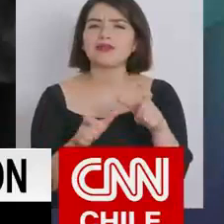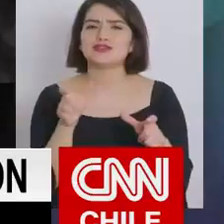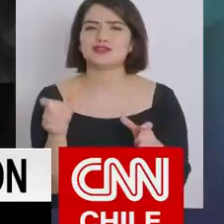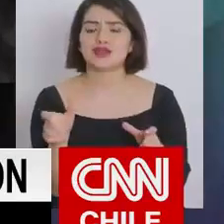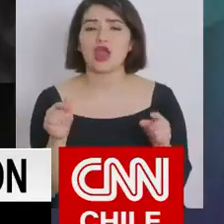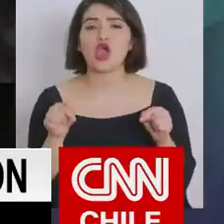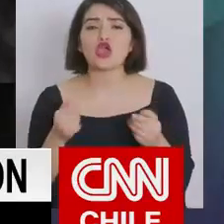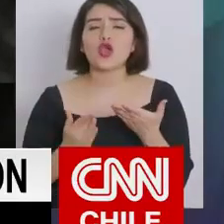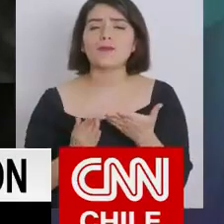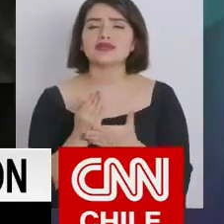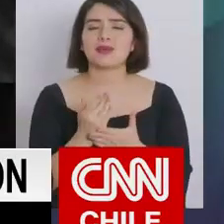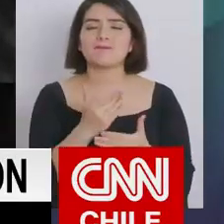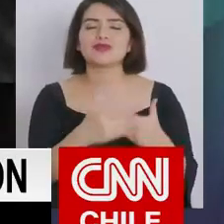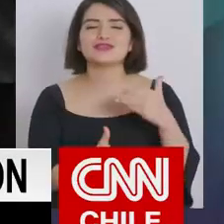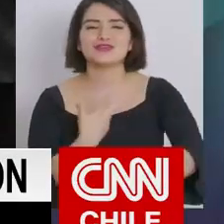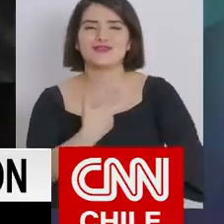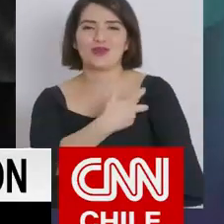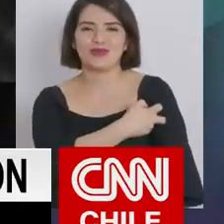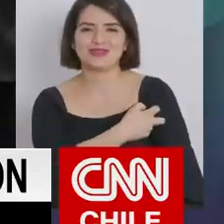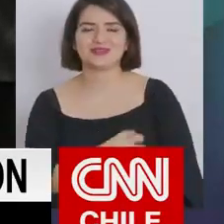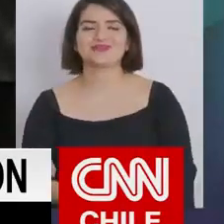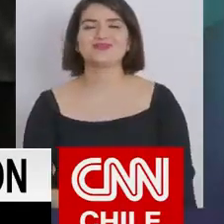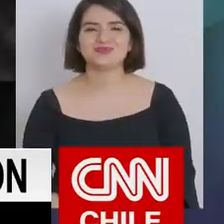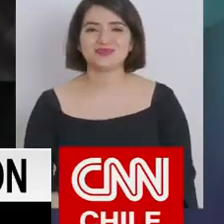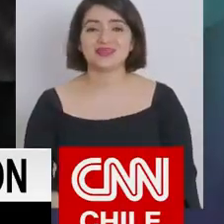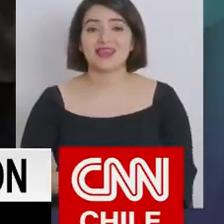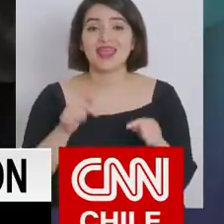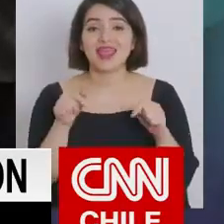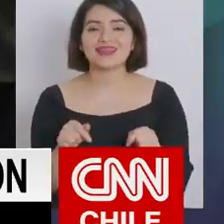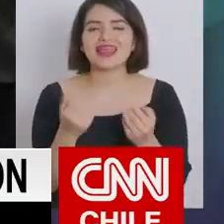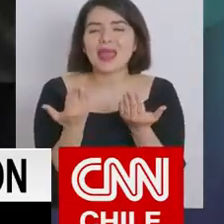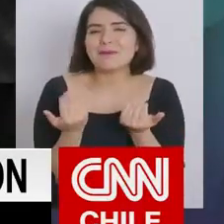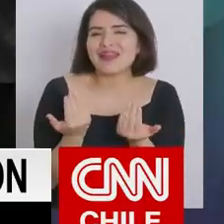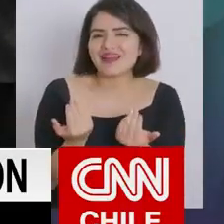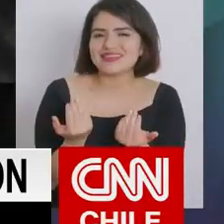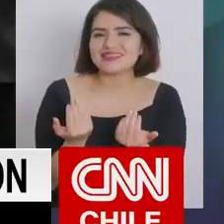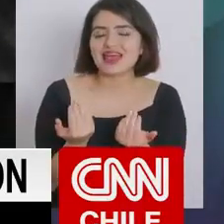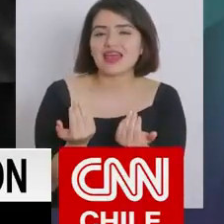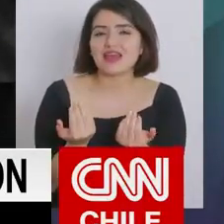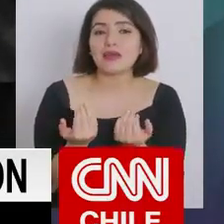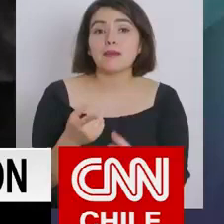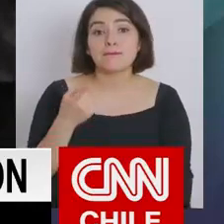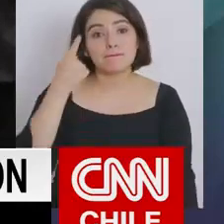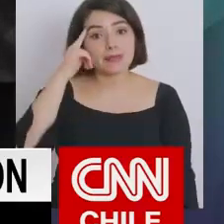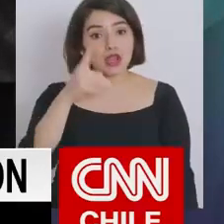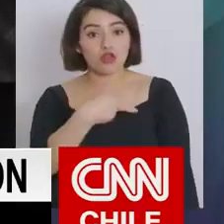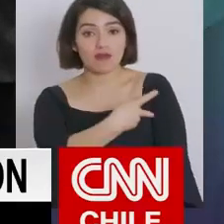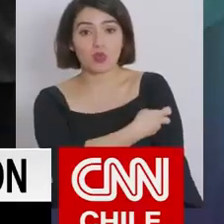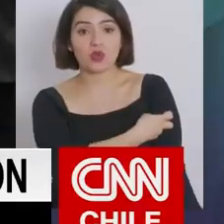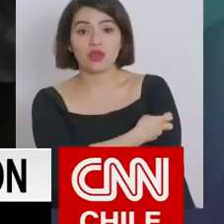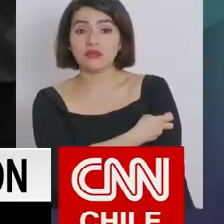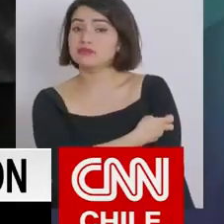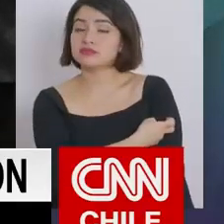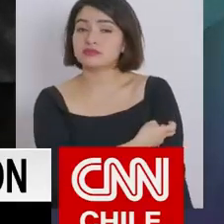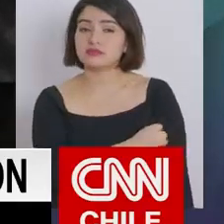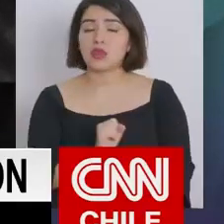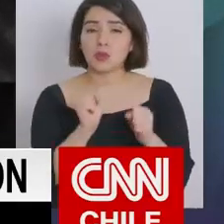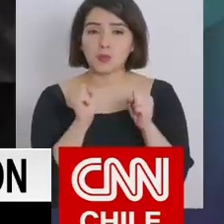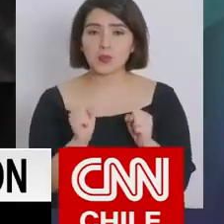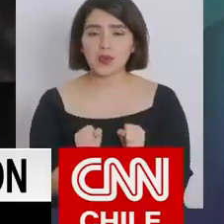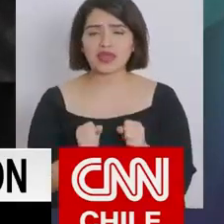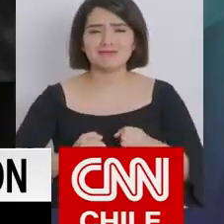están comenzando con este proceso de vacunación, que esto es una luz de esperanza, pero esta vacuna, obviamente, para poder